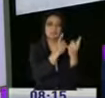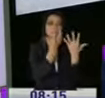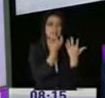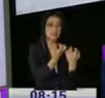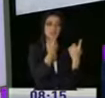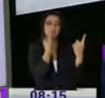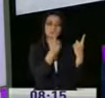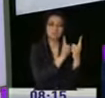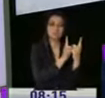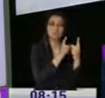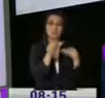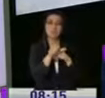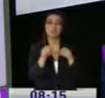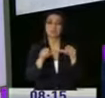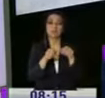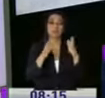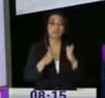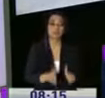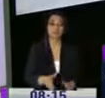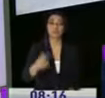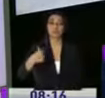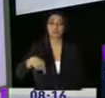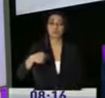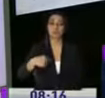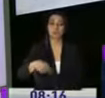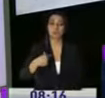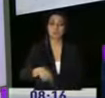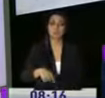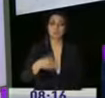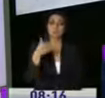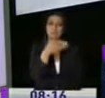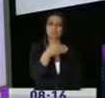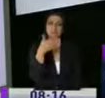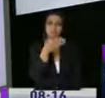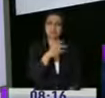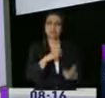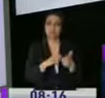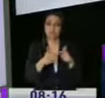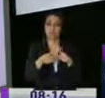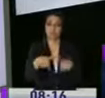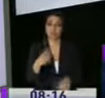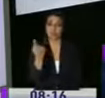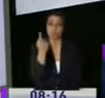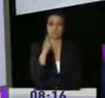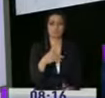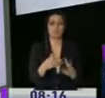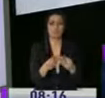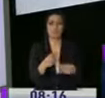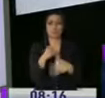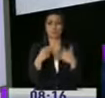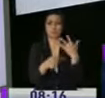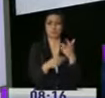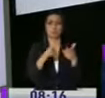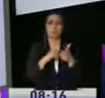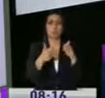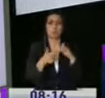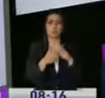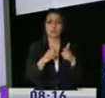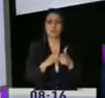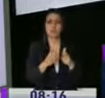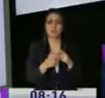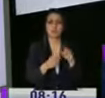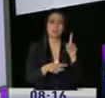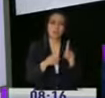acercarnos a la administración zonal Quitumbe por múltiples problemas, no solo ese, y lastimosamente nos han atendido múltiples